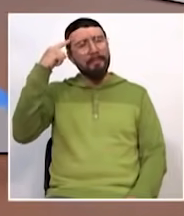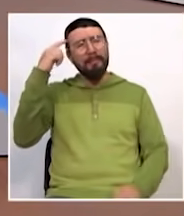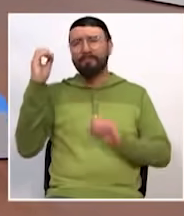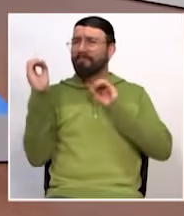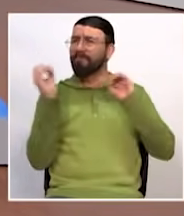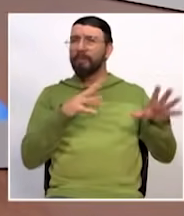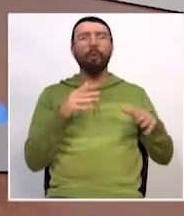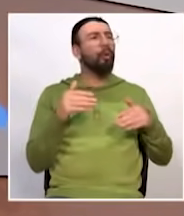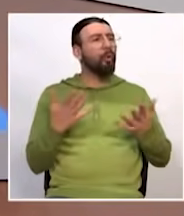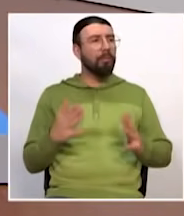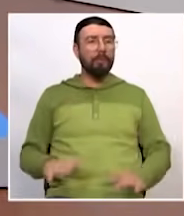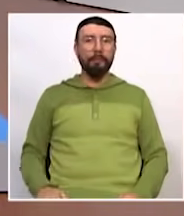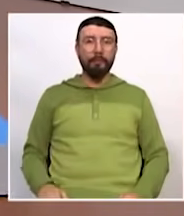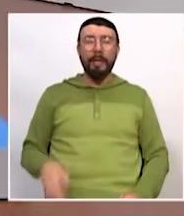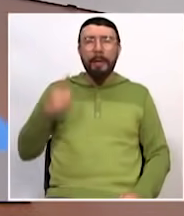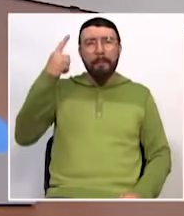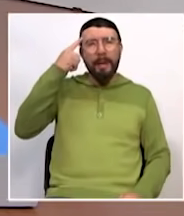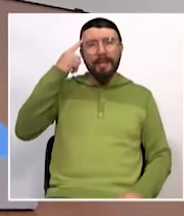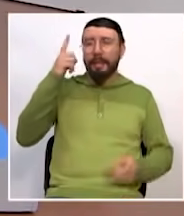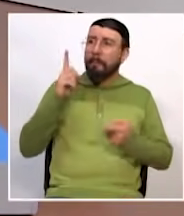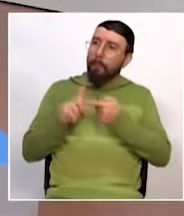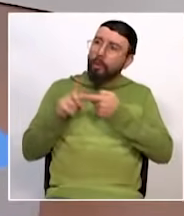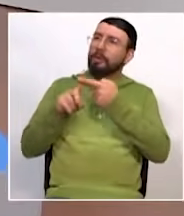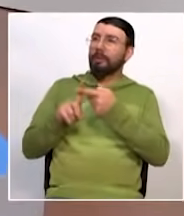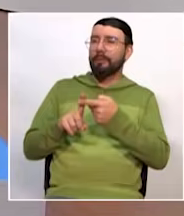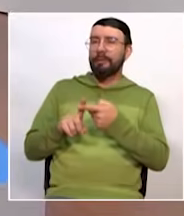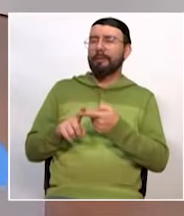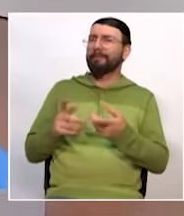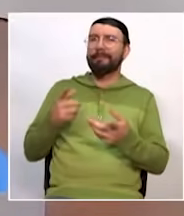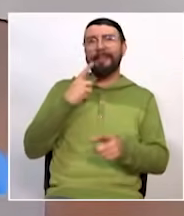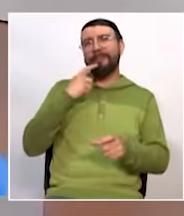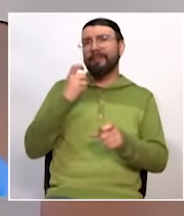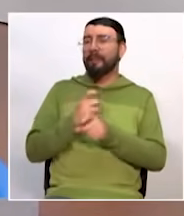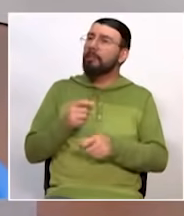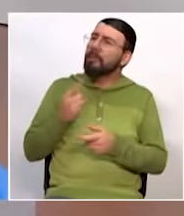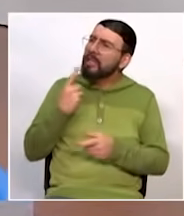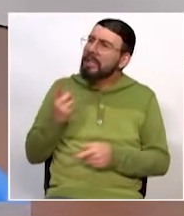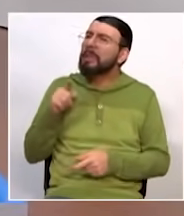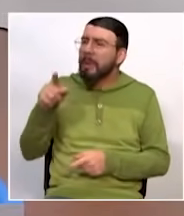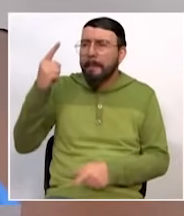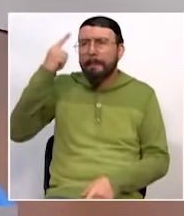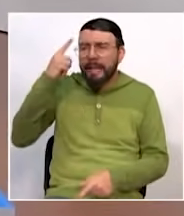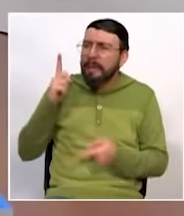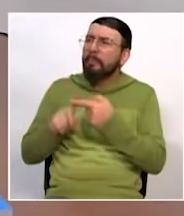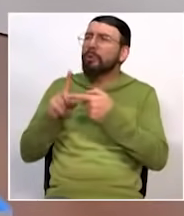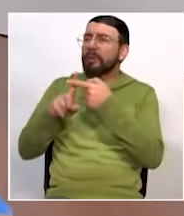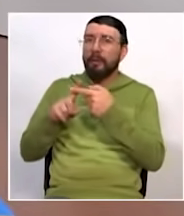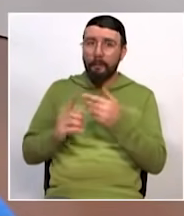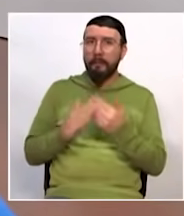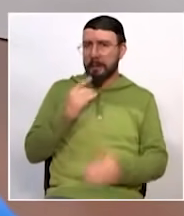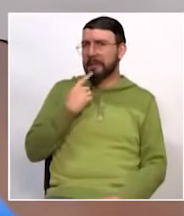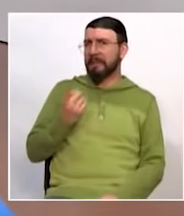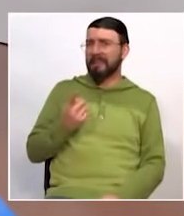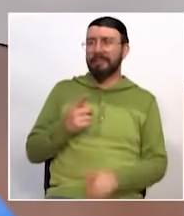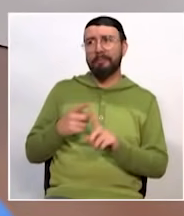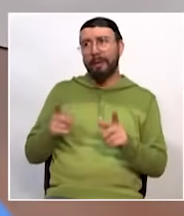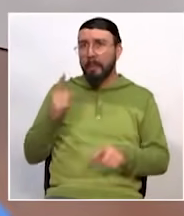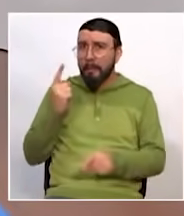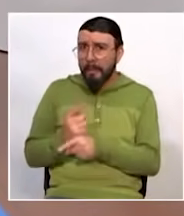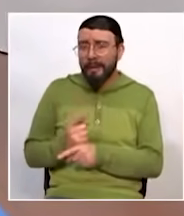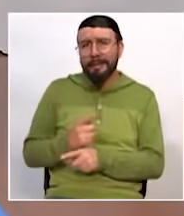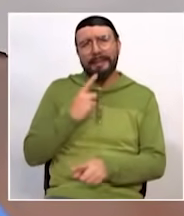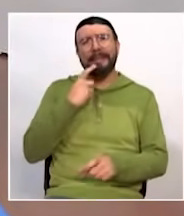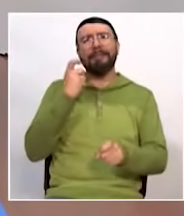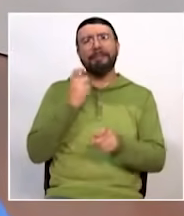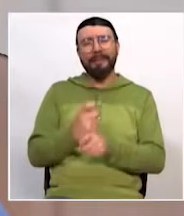pensar en forma positiva cuando uno le dicen piense positivo es muy fácil decirlo pero muy difícil aplicarlo yo le recomendaría